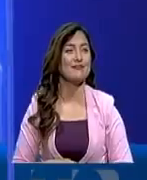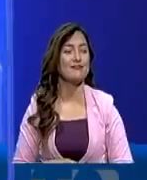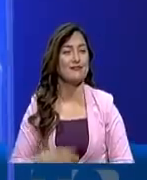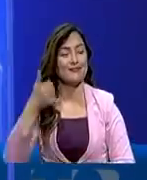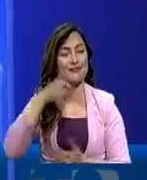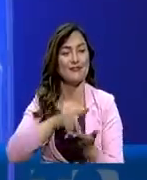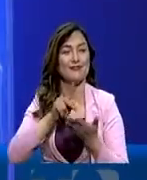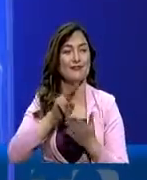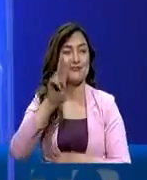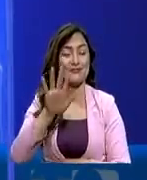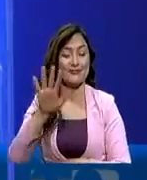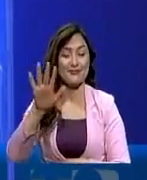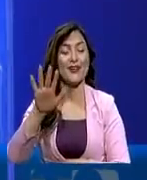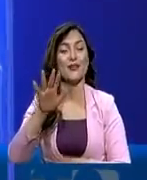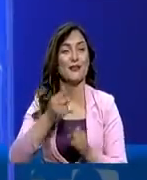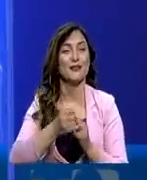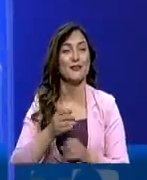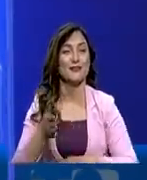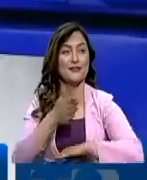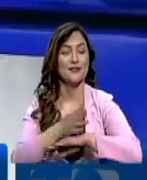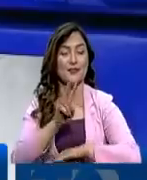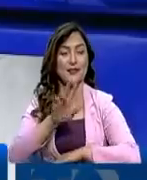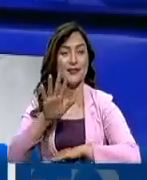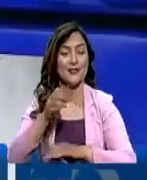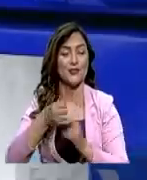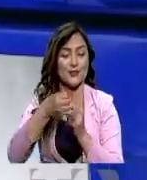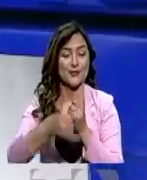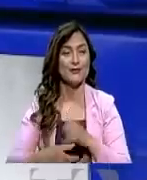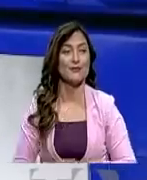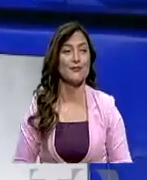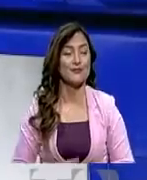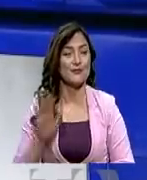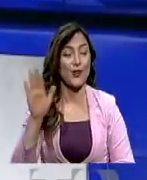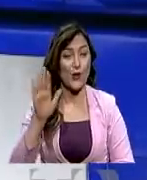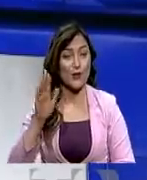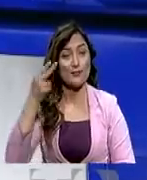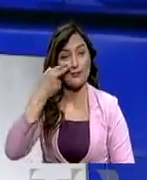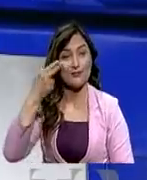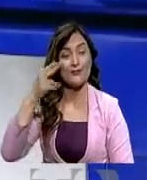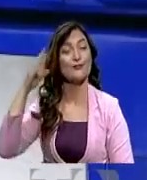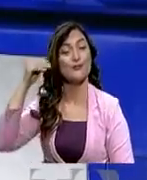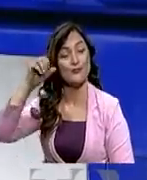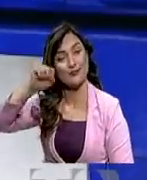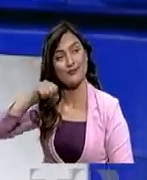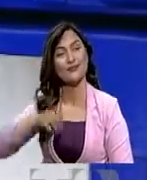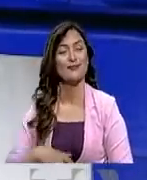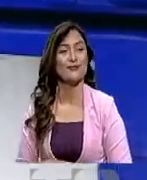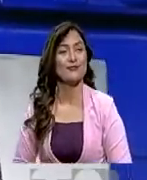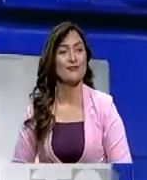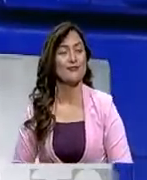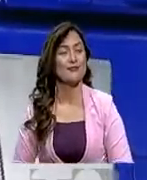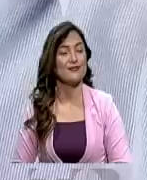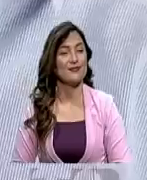pagan 25 centavos. Ya me consumí 25 antes. Aló, Helen. Sí te escucho. Sí te